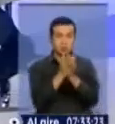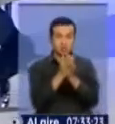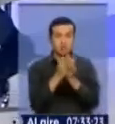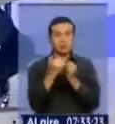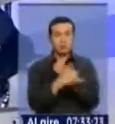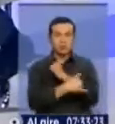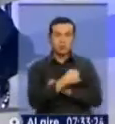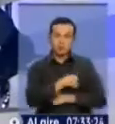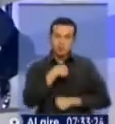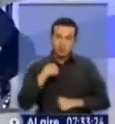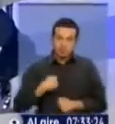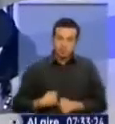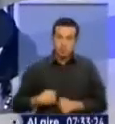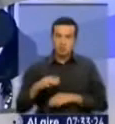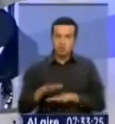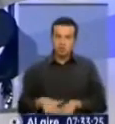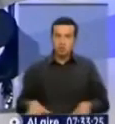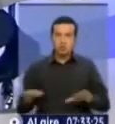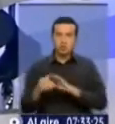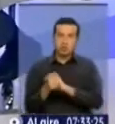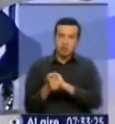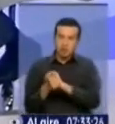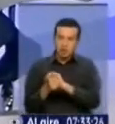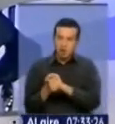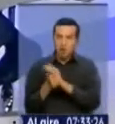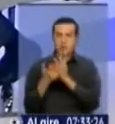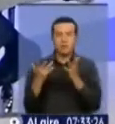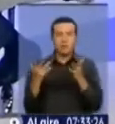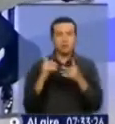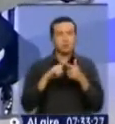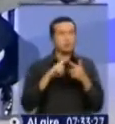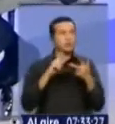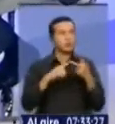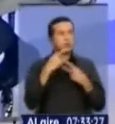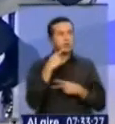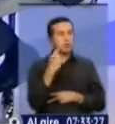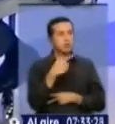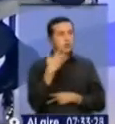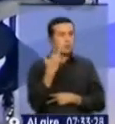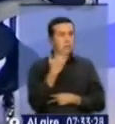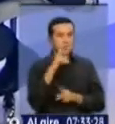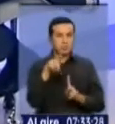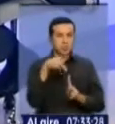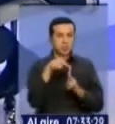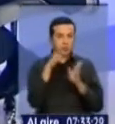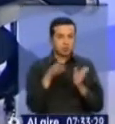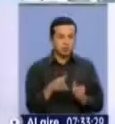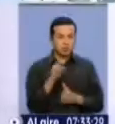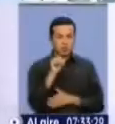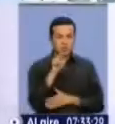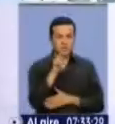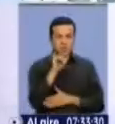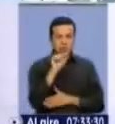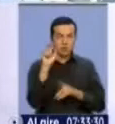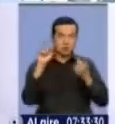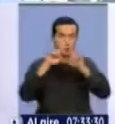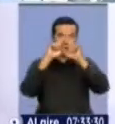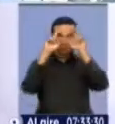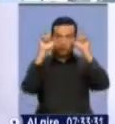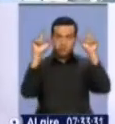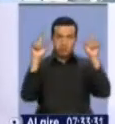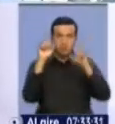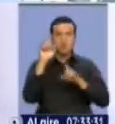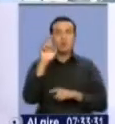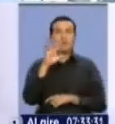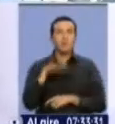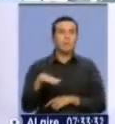chinos en las islas galápagos se hablaba incluso porque el proyecto mariano zambrano es dueño de marsans él y su hijo que su hijo